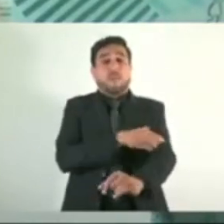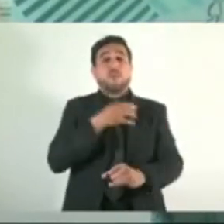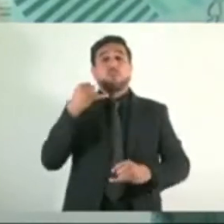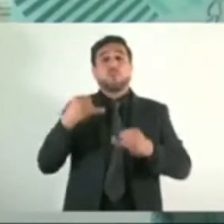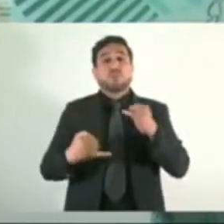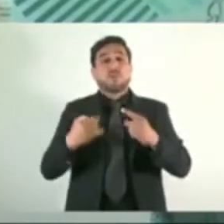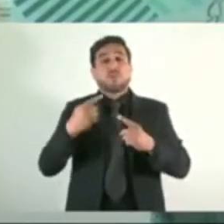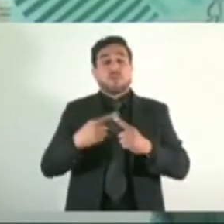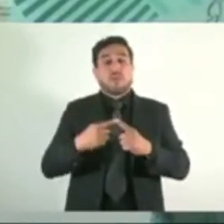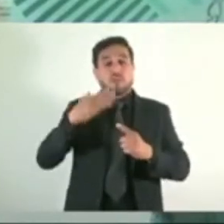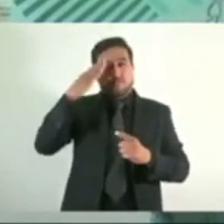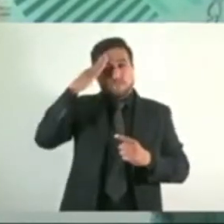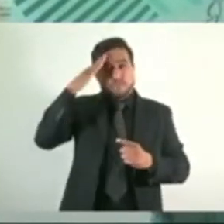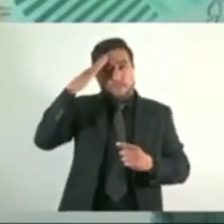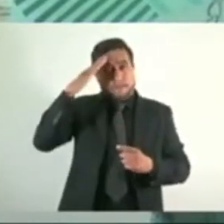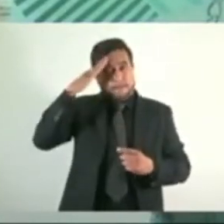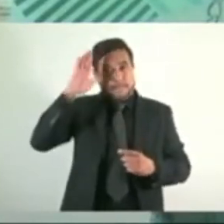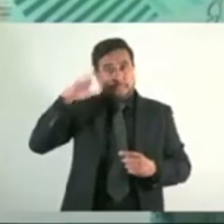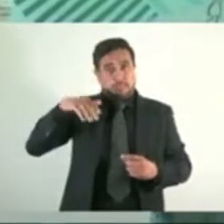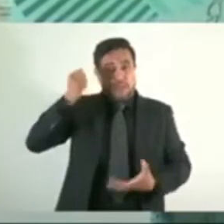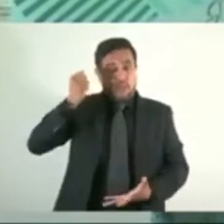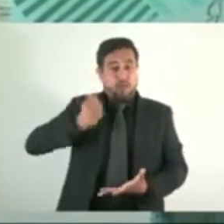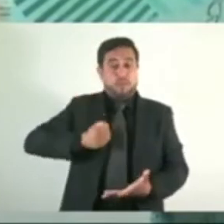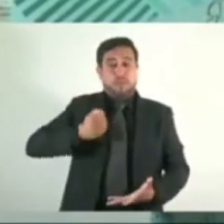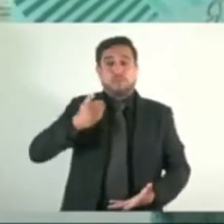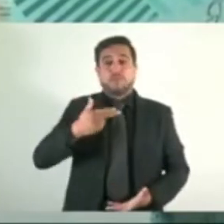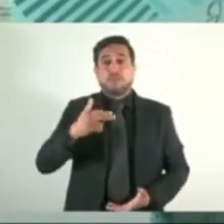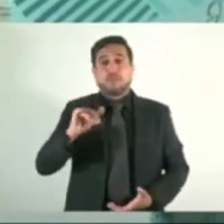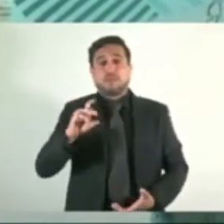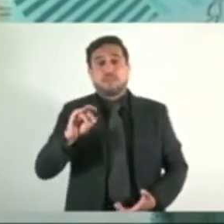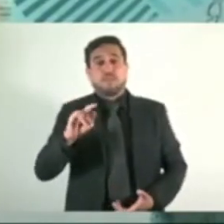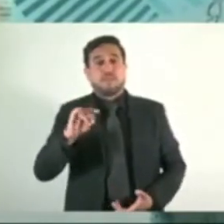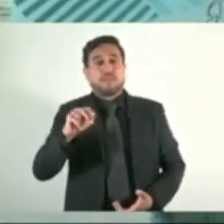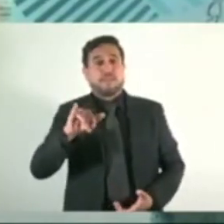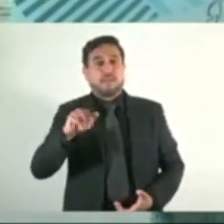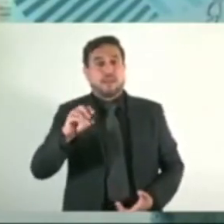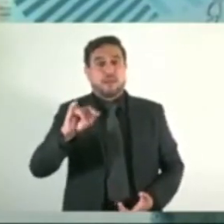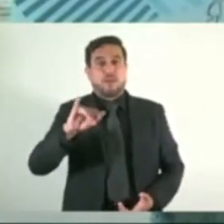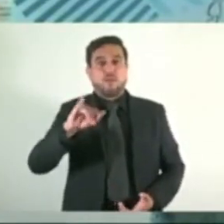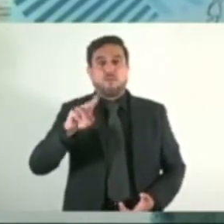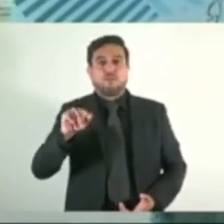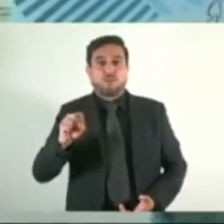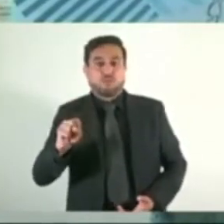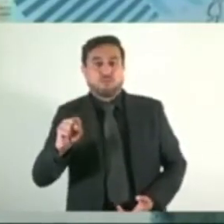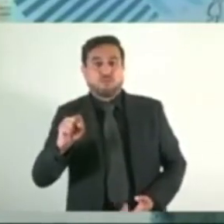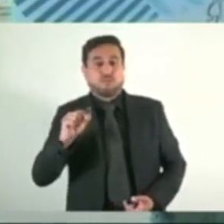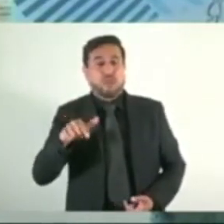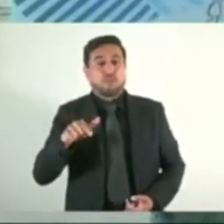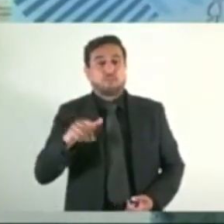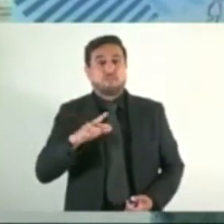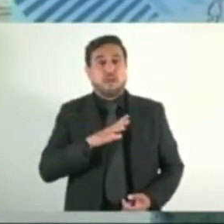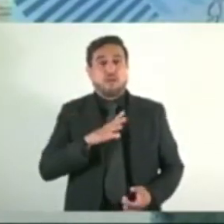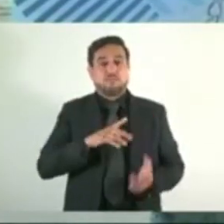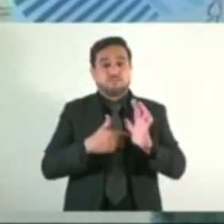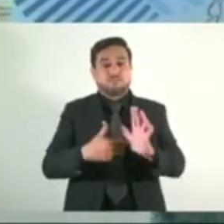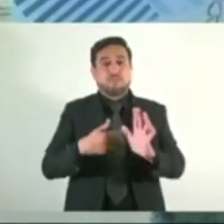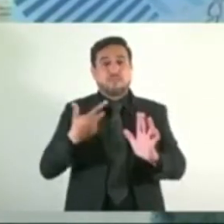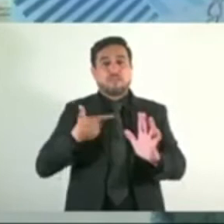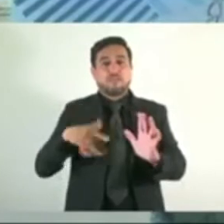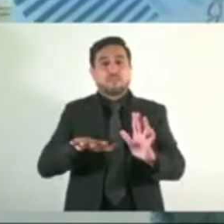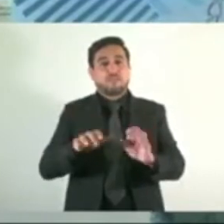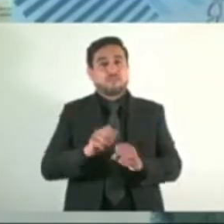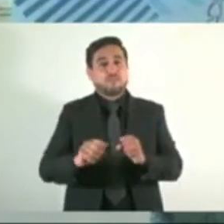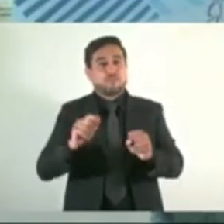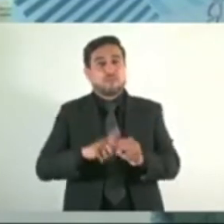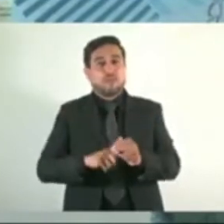su titular, el magistrado Héctor Tinajero Muñoz, nos ha presentado de cara a la sociedad guanajuatense